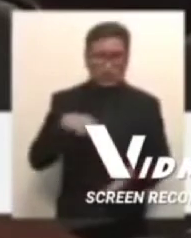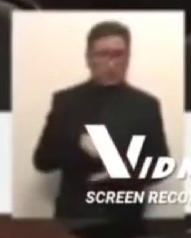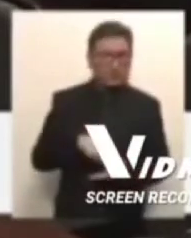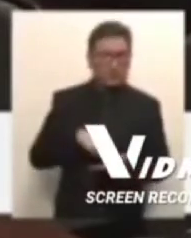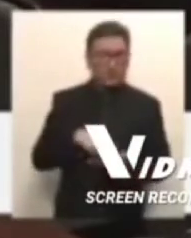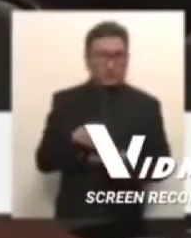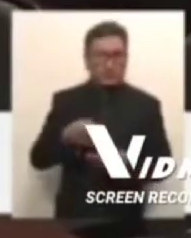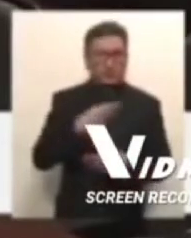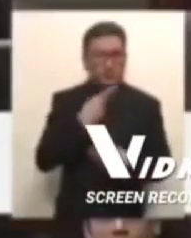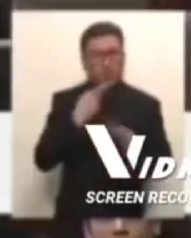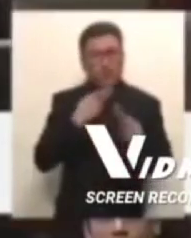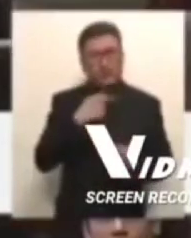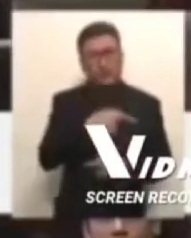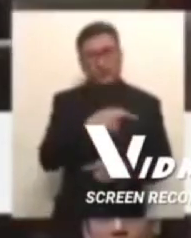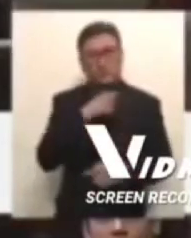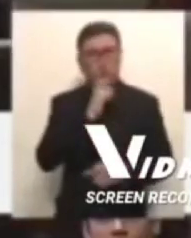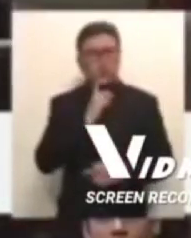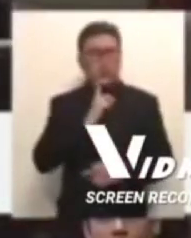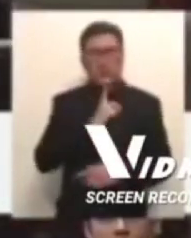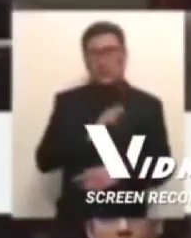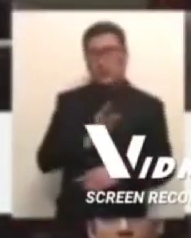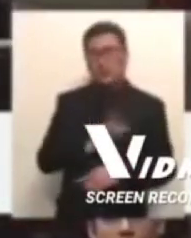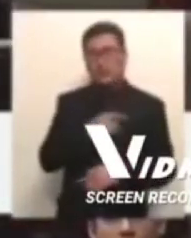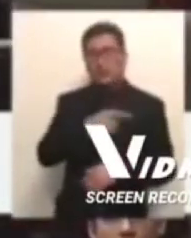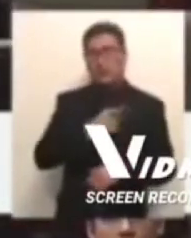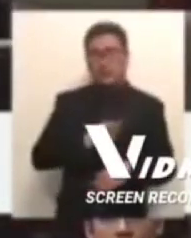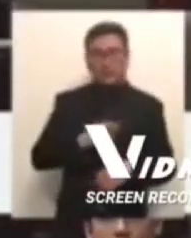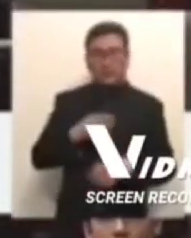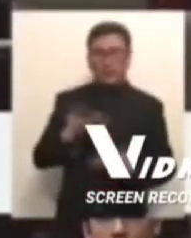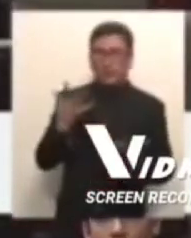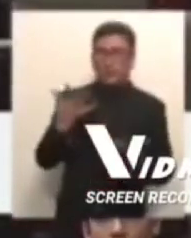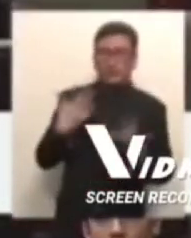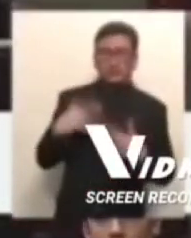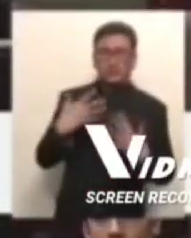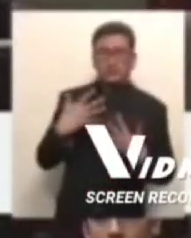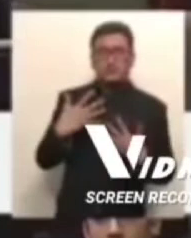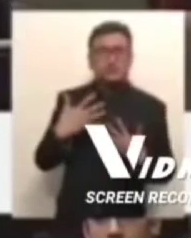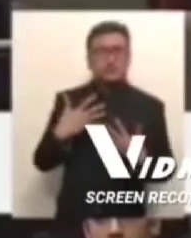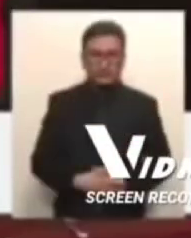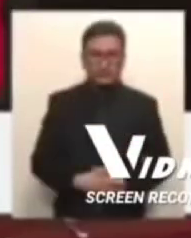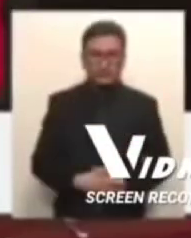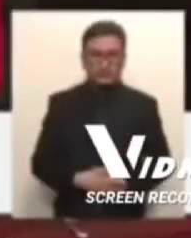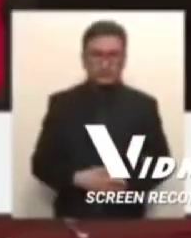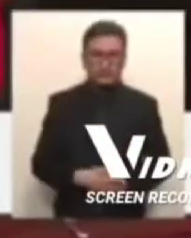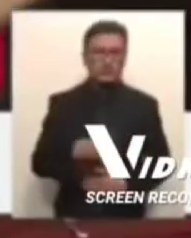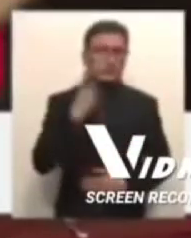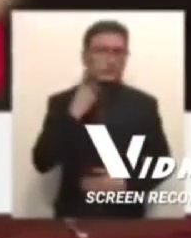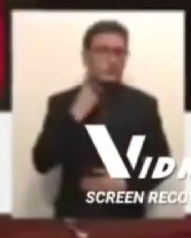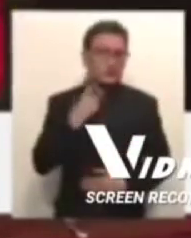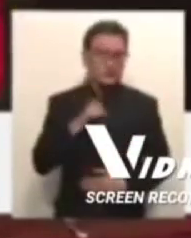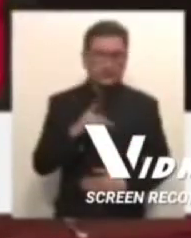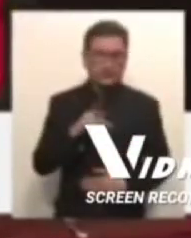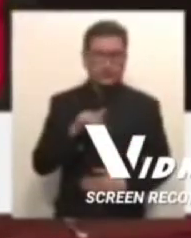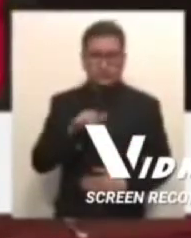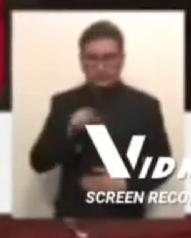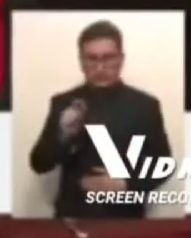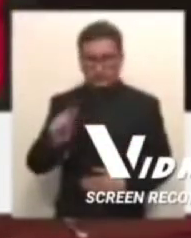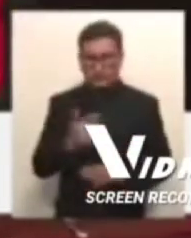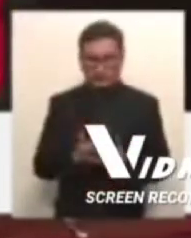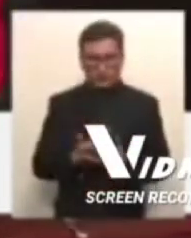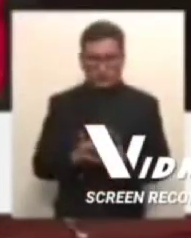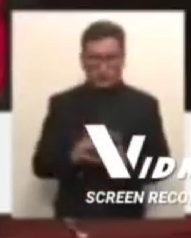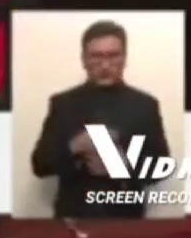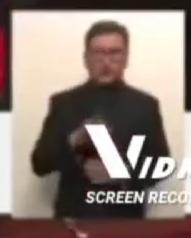aquí a quejarse porque una mujer supuestamente le hizo una seña que no le agradó. Diputado Espadas, le doy la palabra en un segundo,